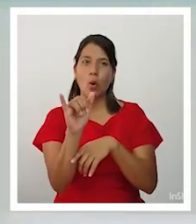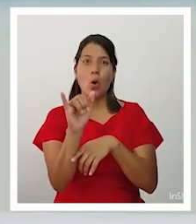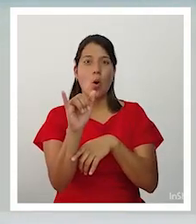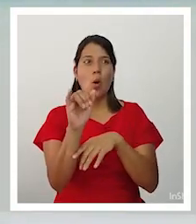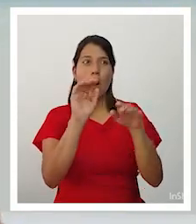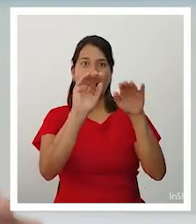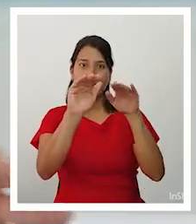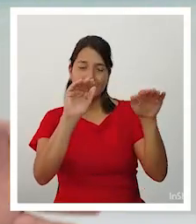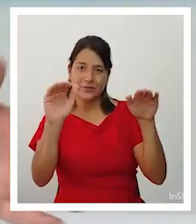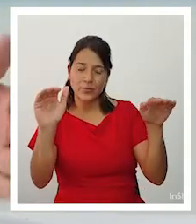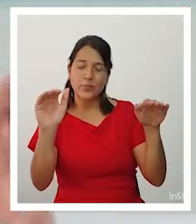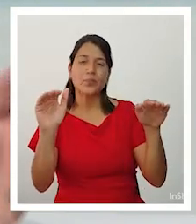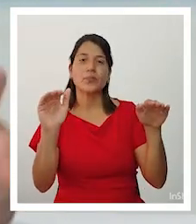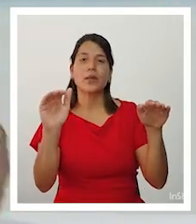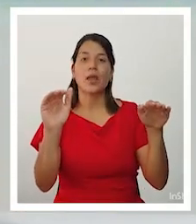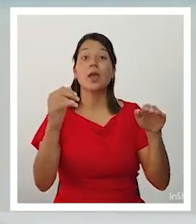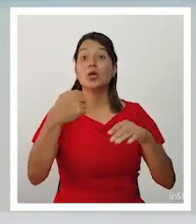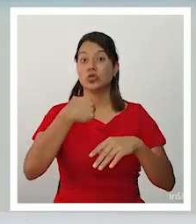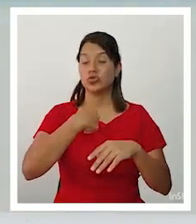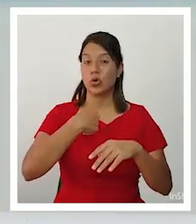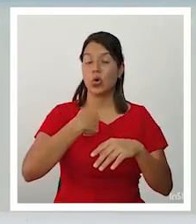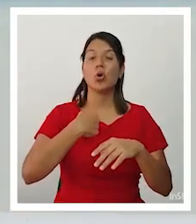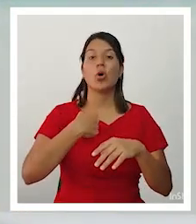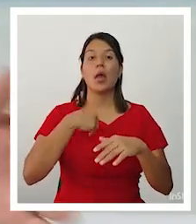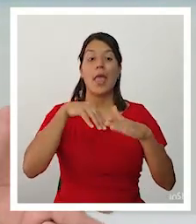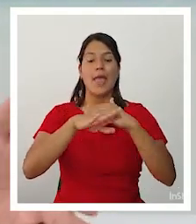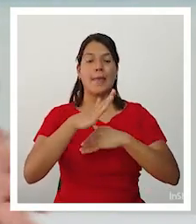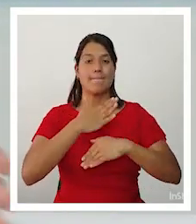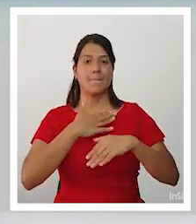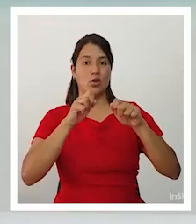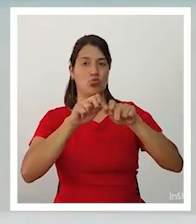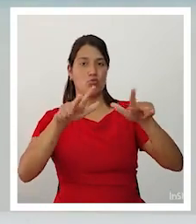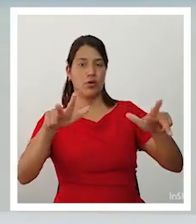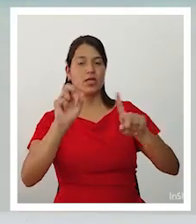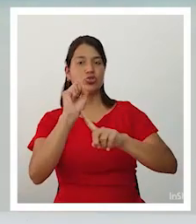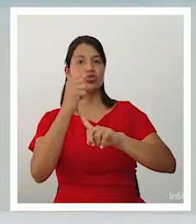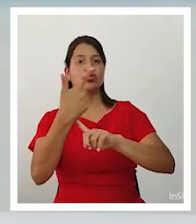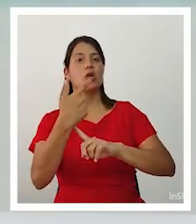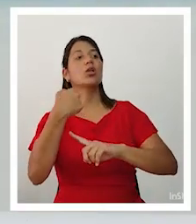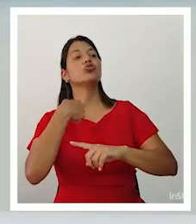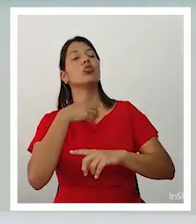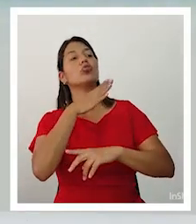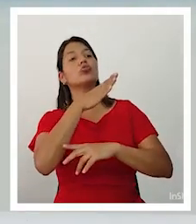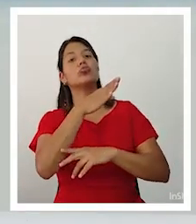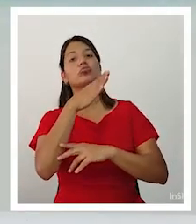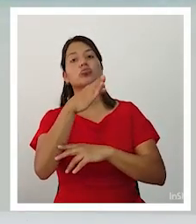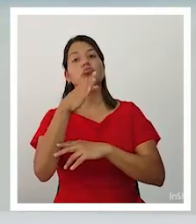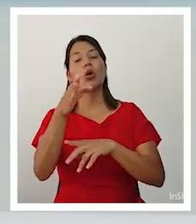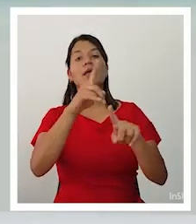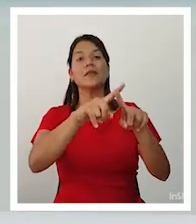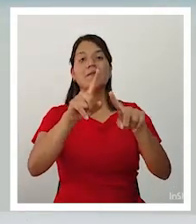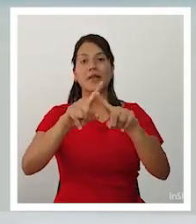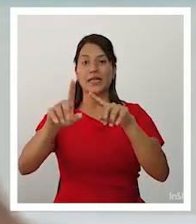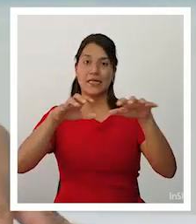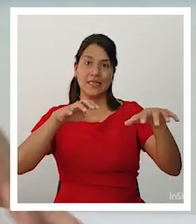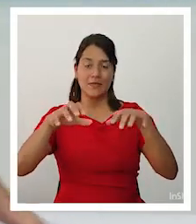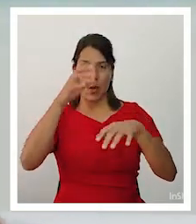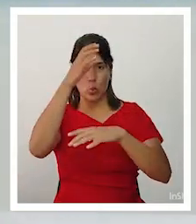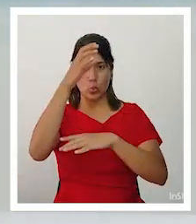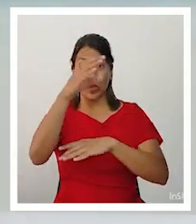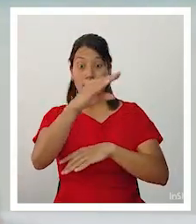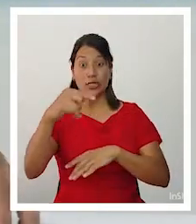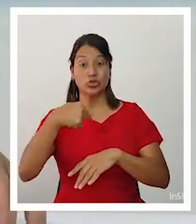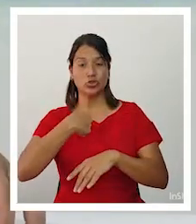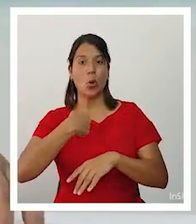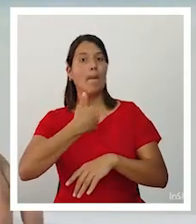anuncio, y es donde yo, dentro de lo que son de mis redes sociales, estoy asistiendo a diversos tipos de eventos culturales y yo mismo les